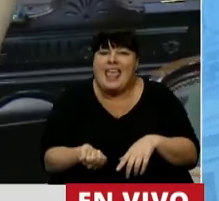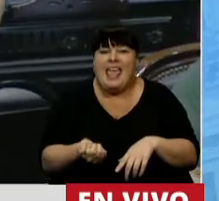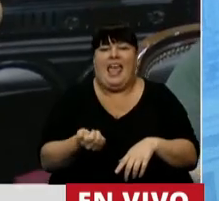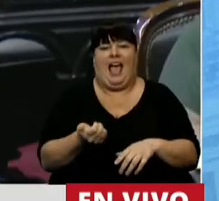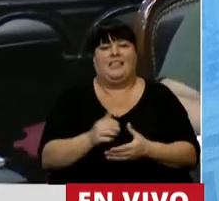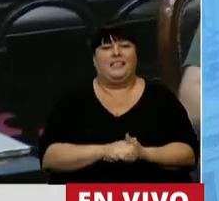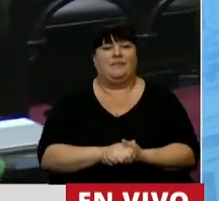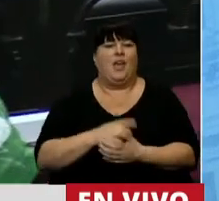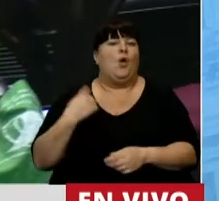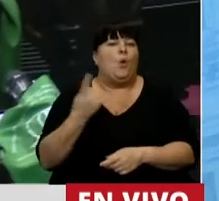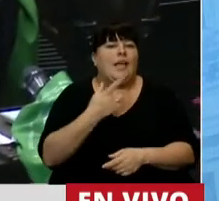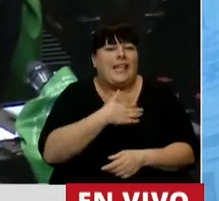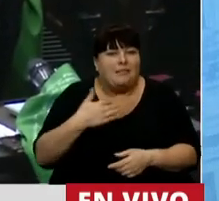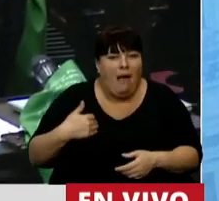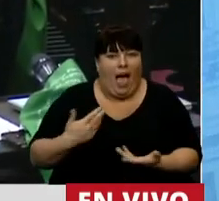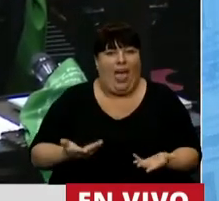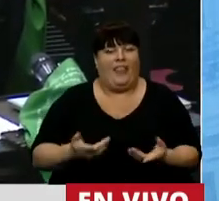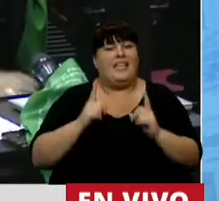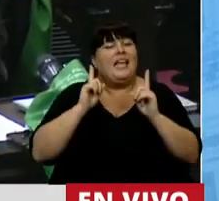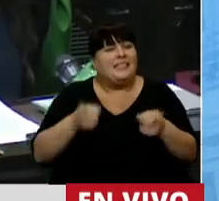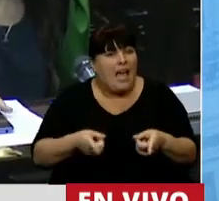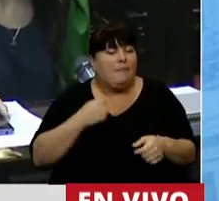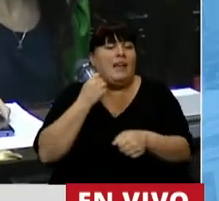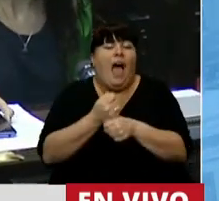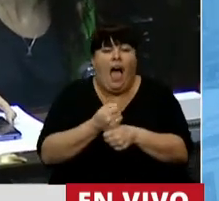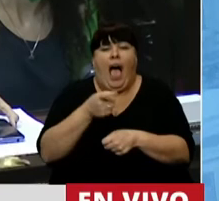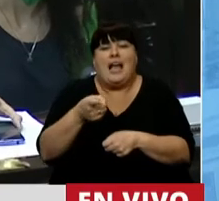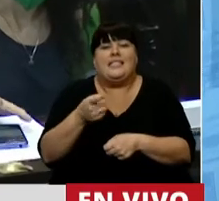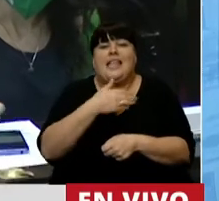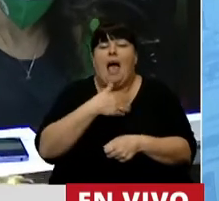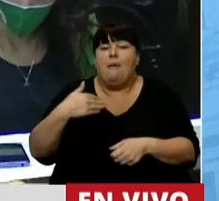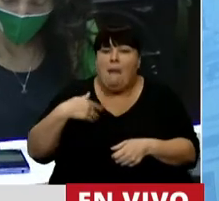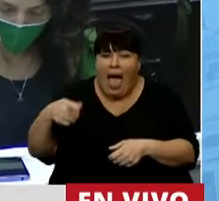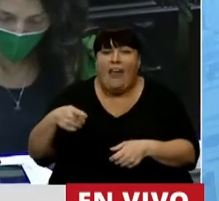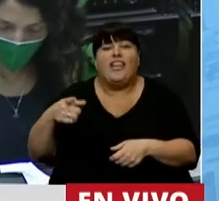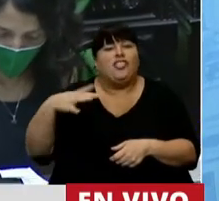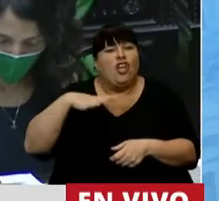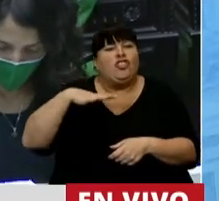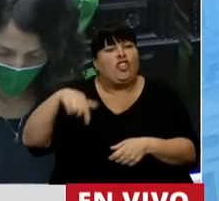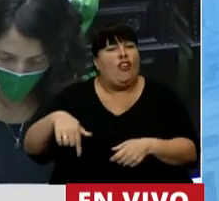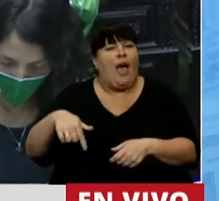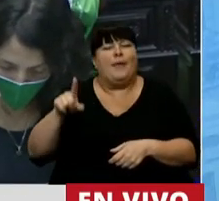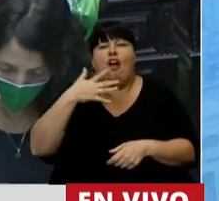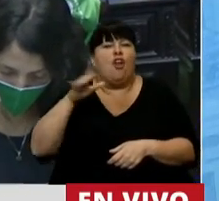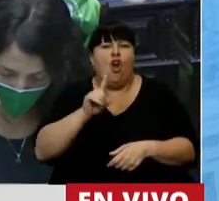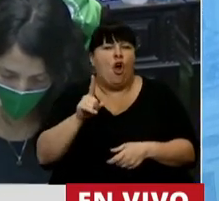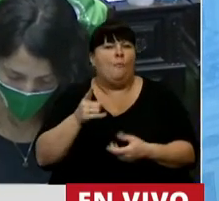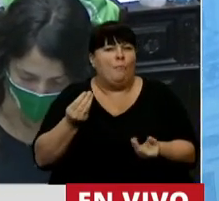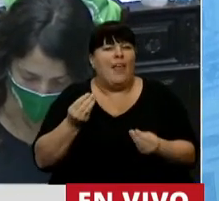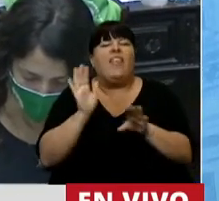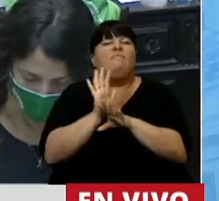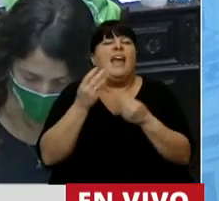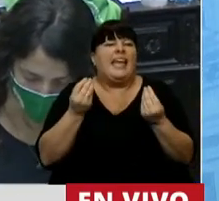hijas, de nuestras madres, incluso de esas madres que aún todavía no comprenden